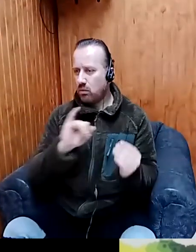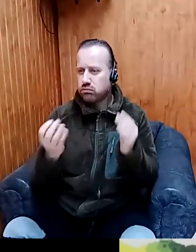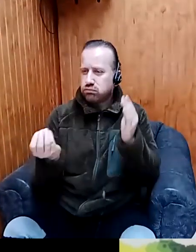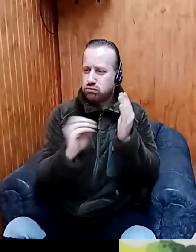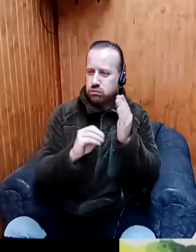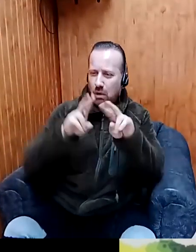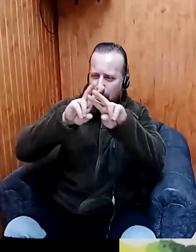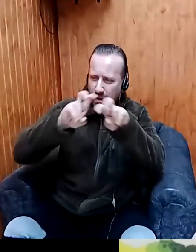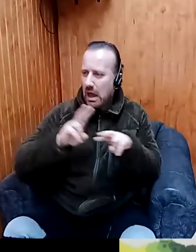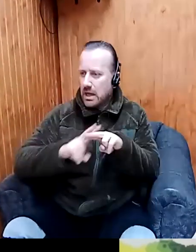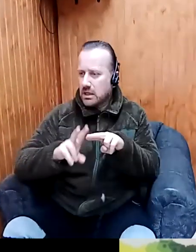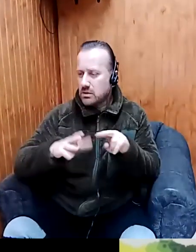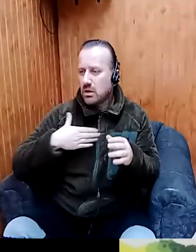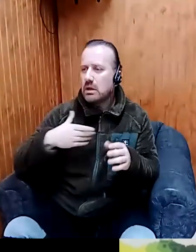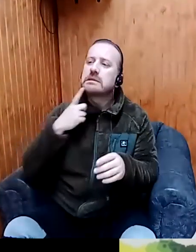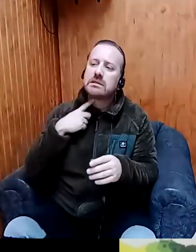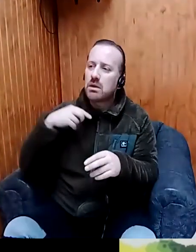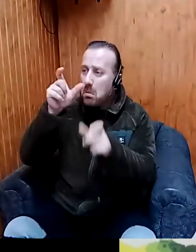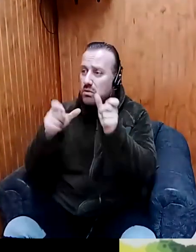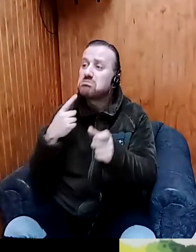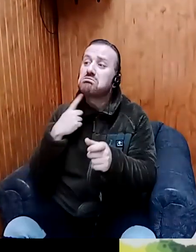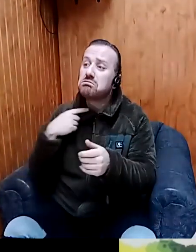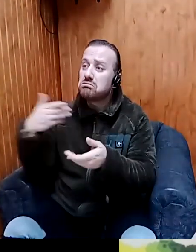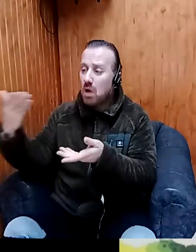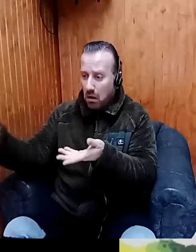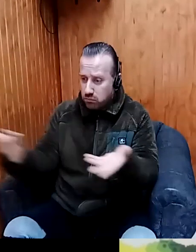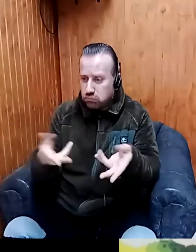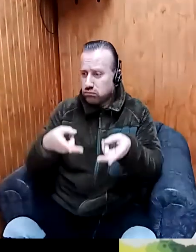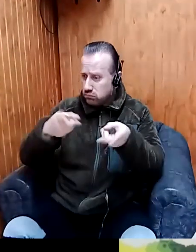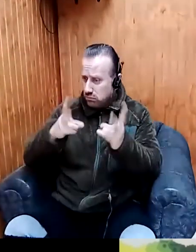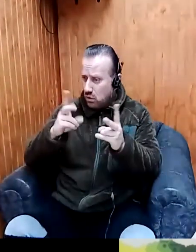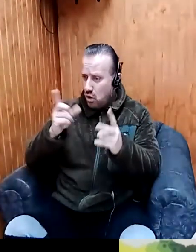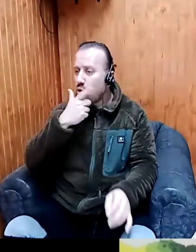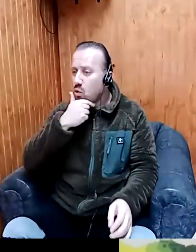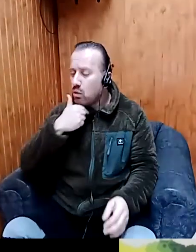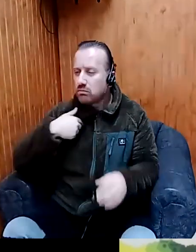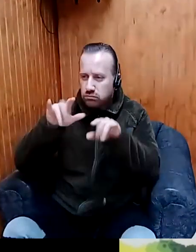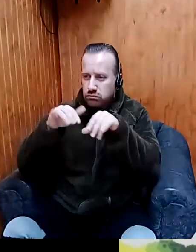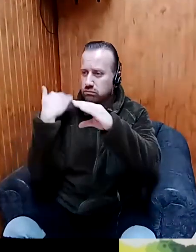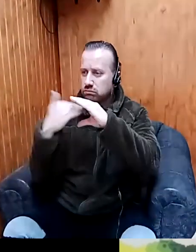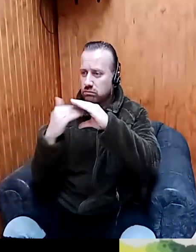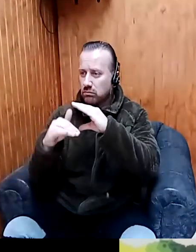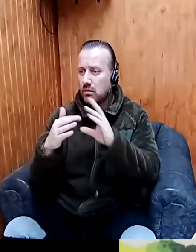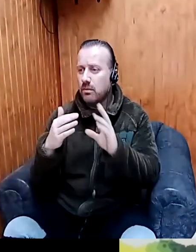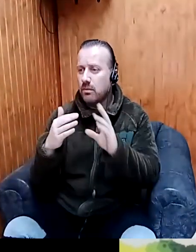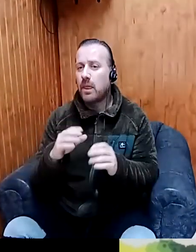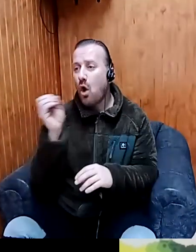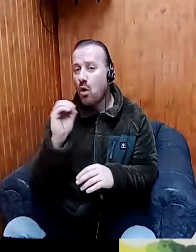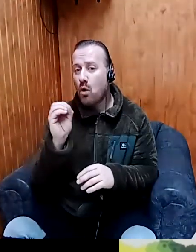interesa tener gente que le apetezca, por lo tanto, que no duden en escribir al correo o como